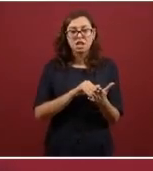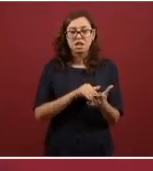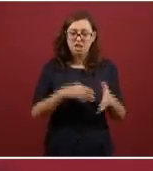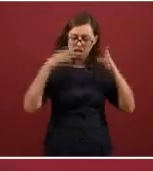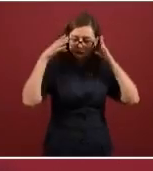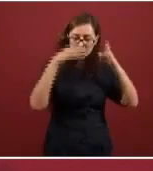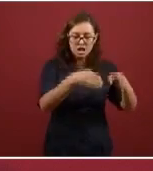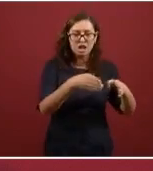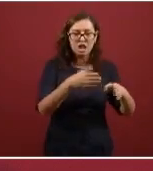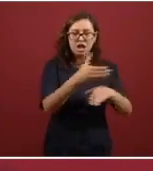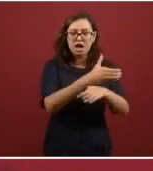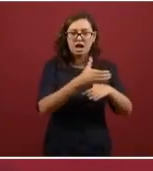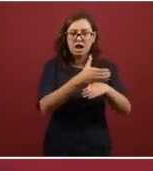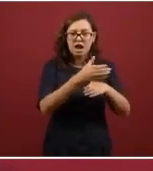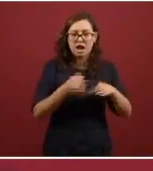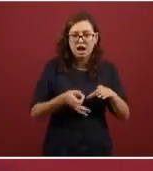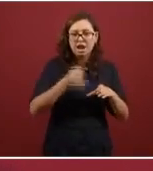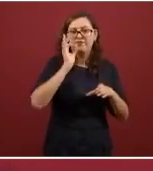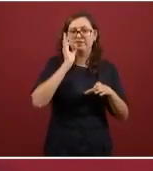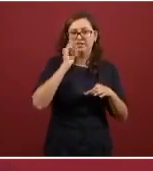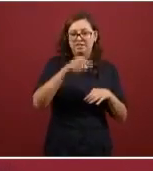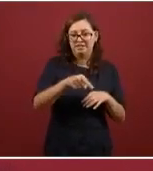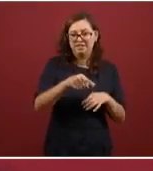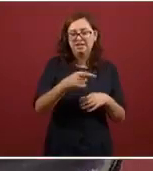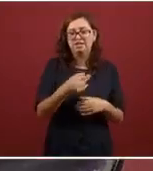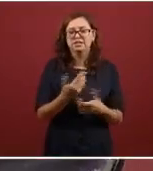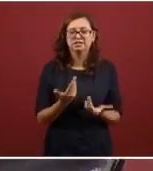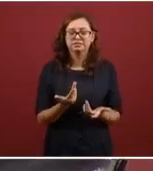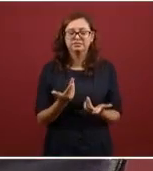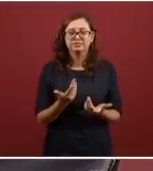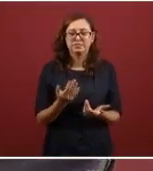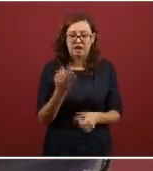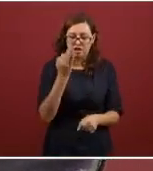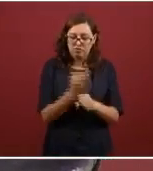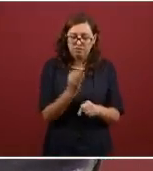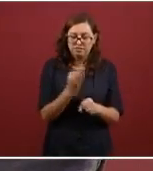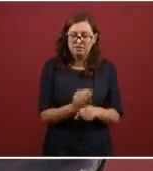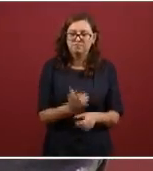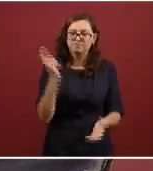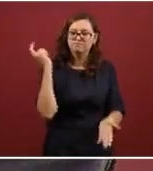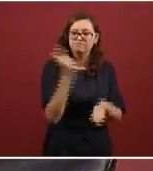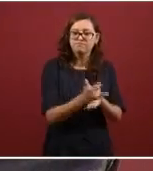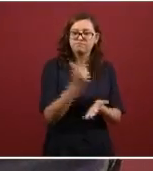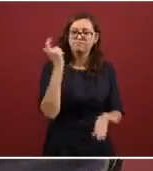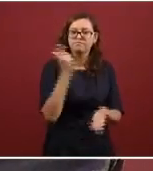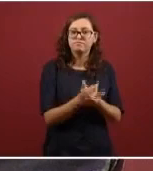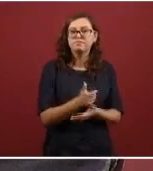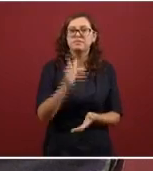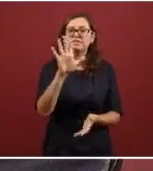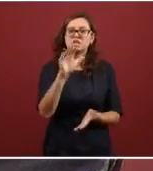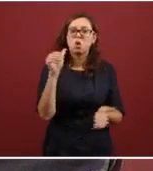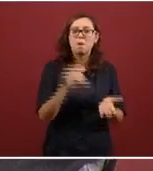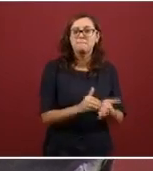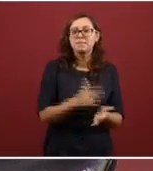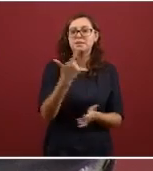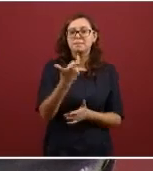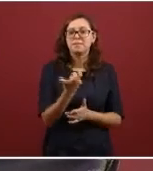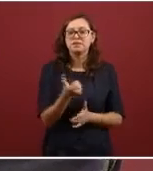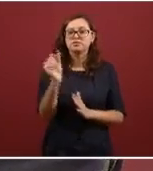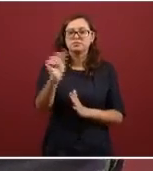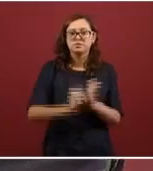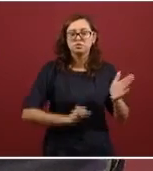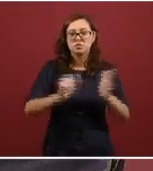que hoy están recibiendo un jornal de 5 mil pesos mensuales, 20